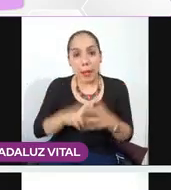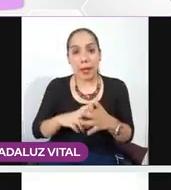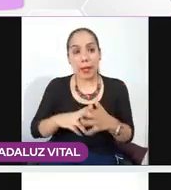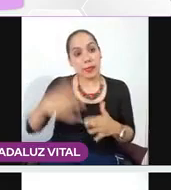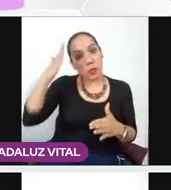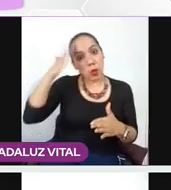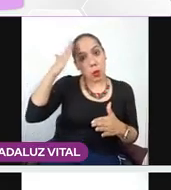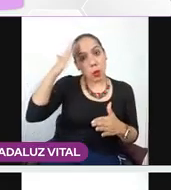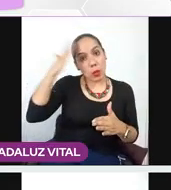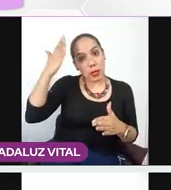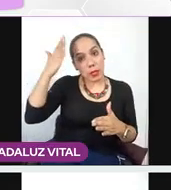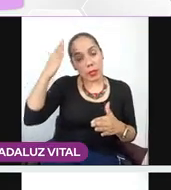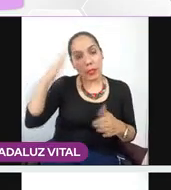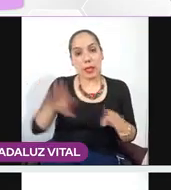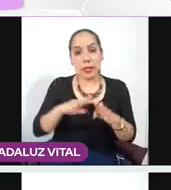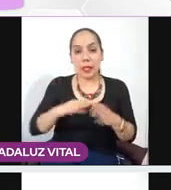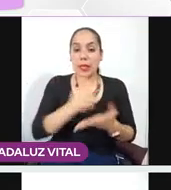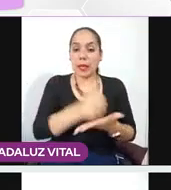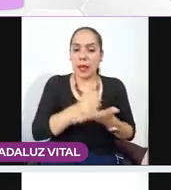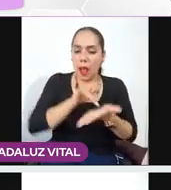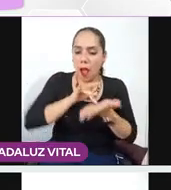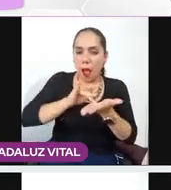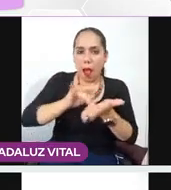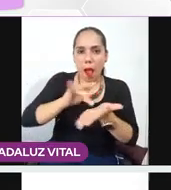soporte emocional a los hijos.